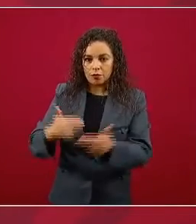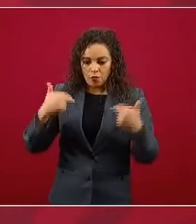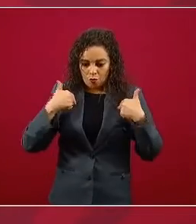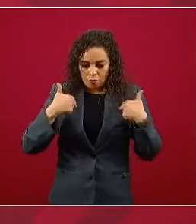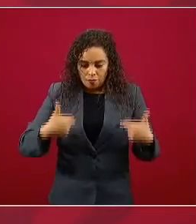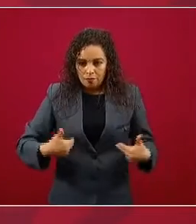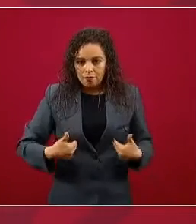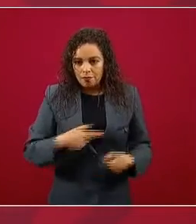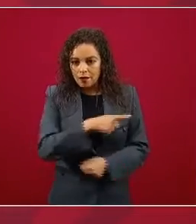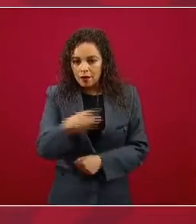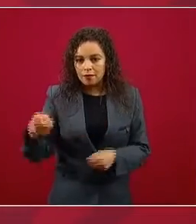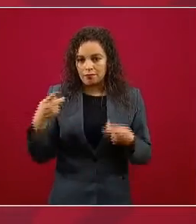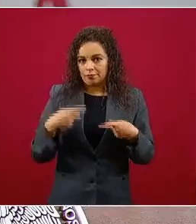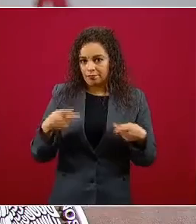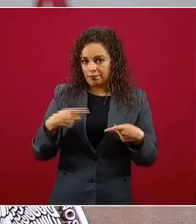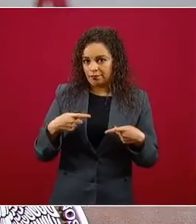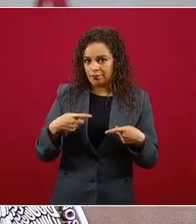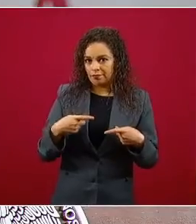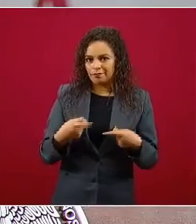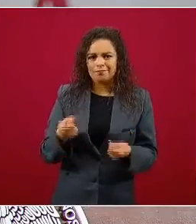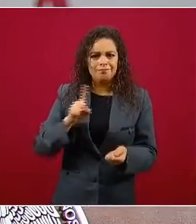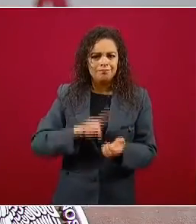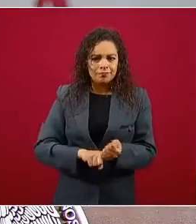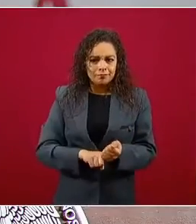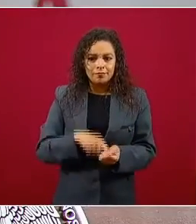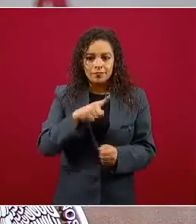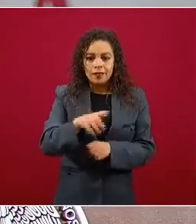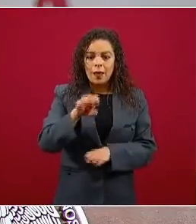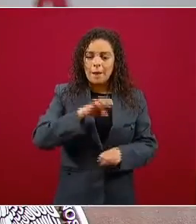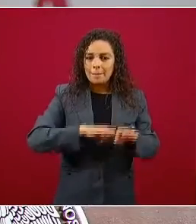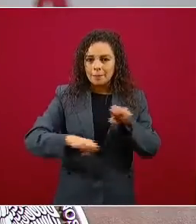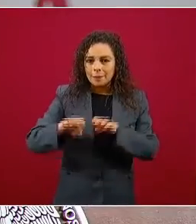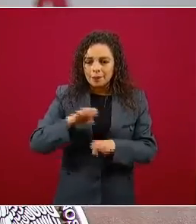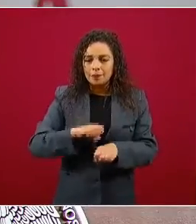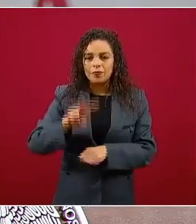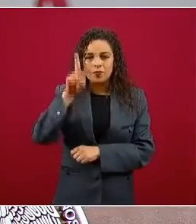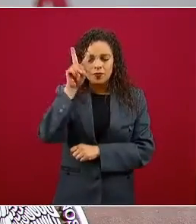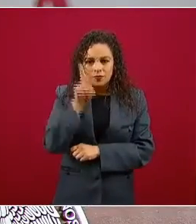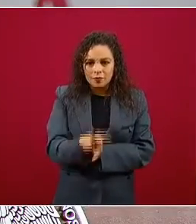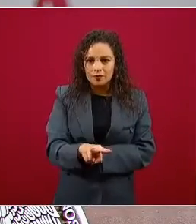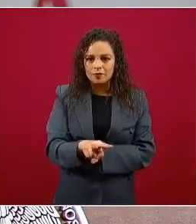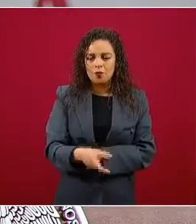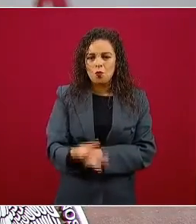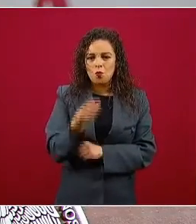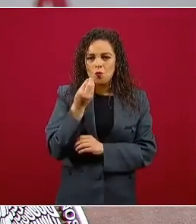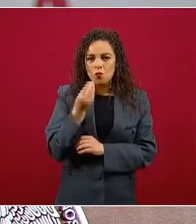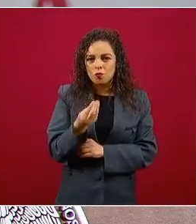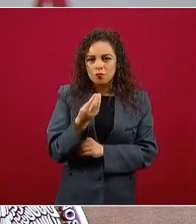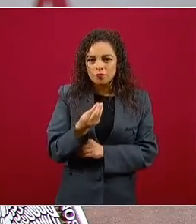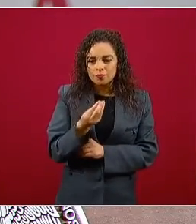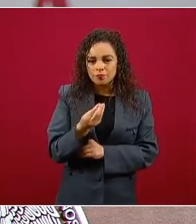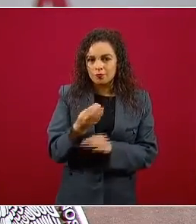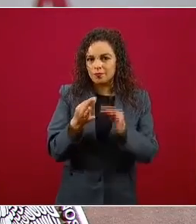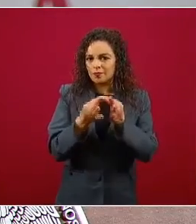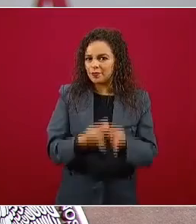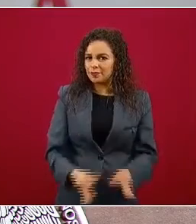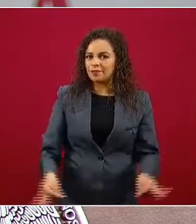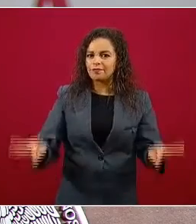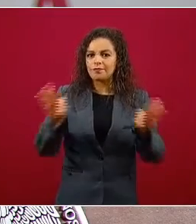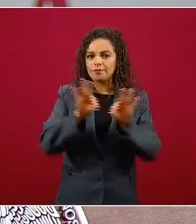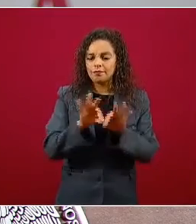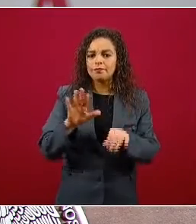Pero el empresario contribuye mucho y es fundamental